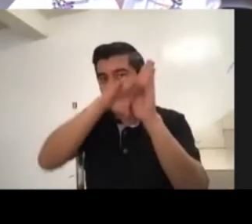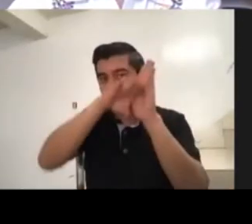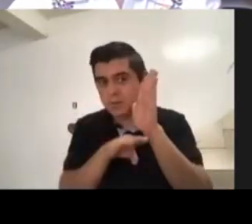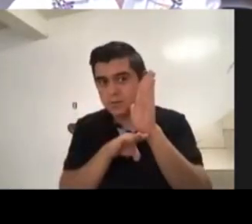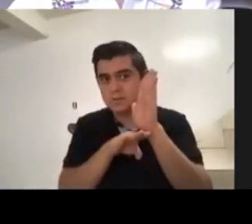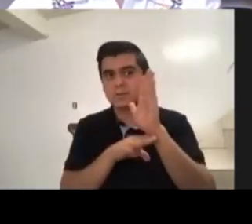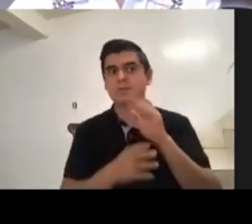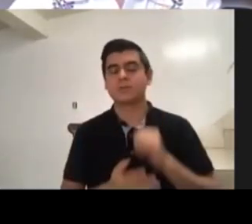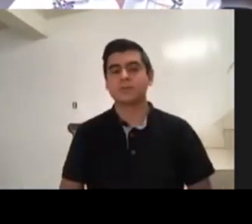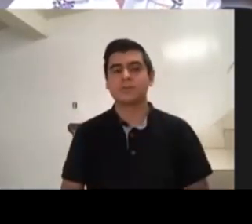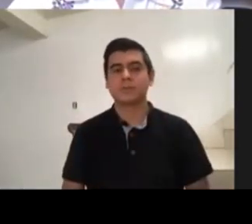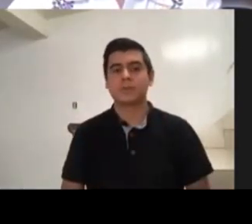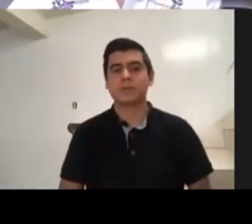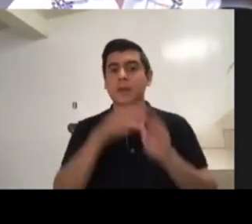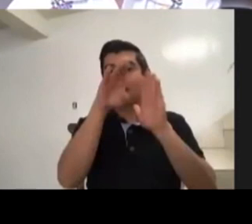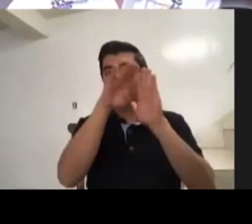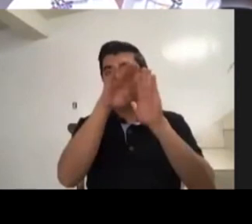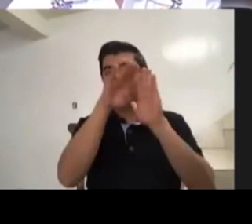pero se redujo en 100,000.